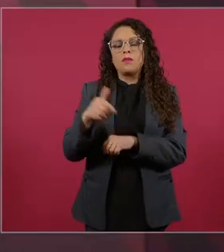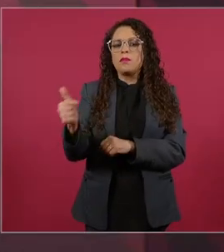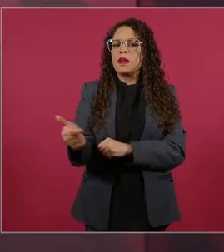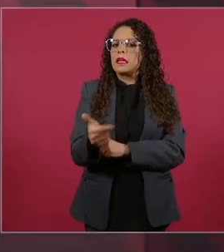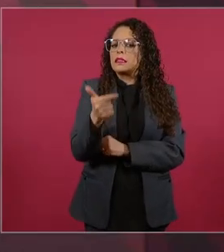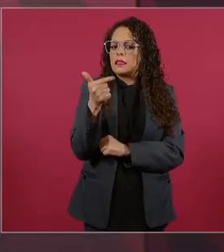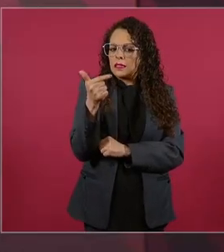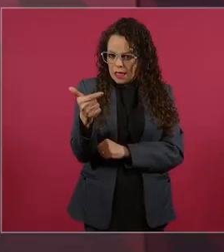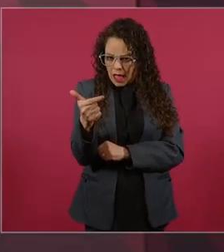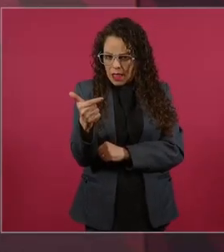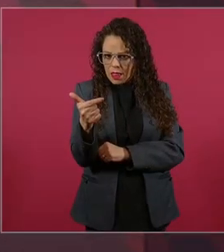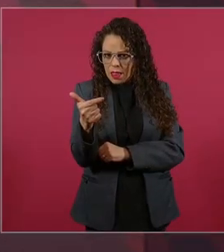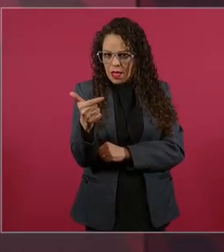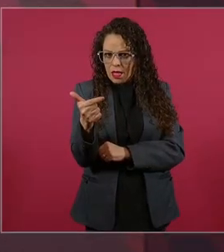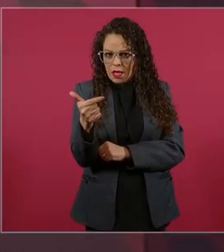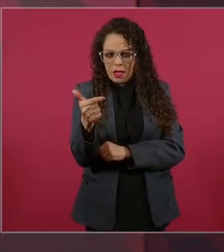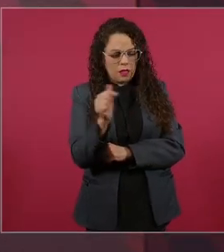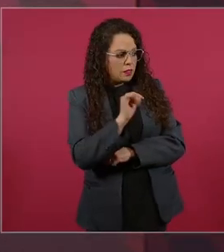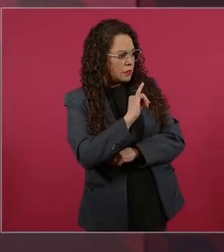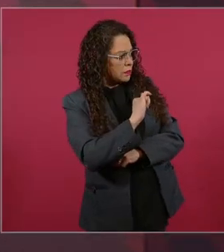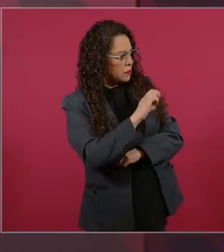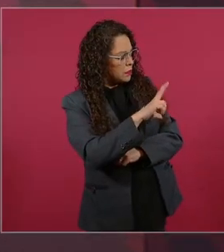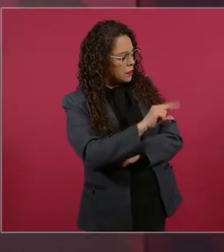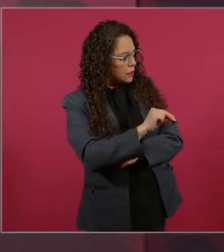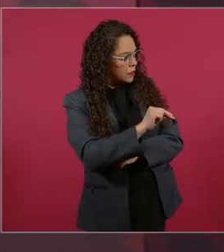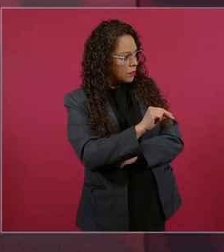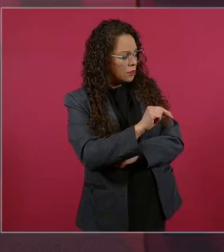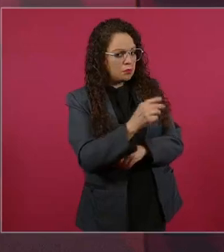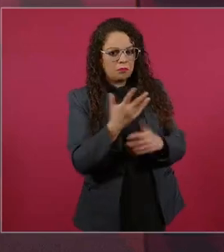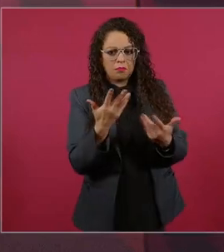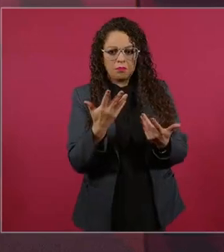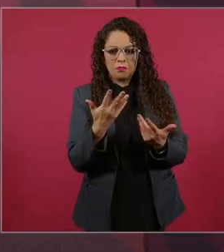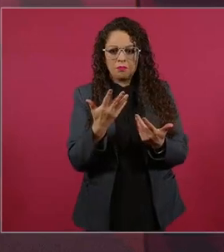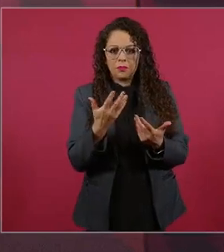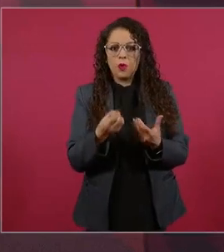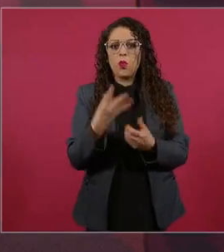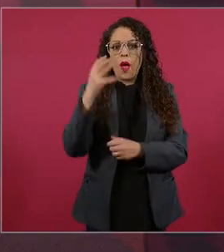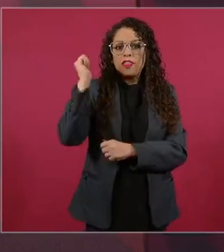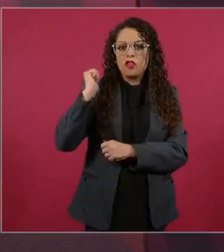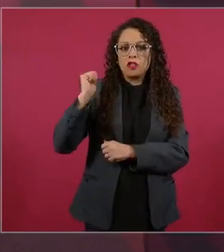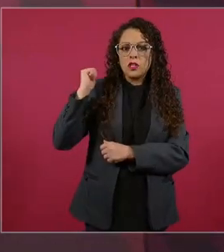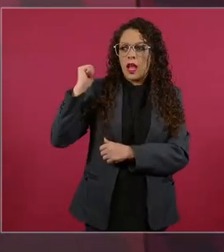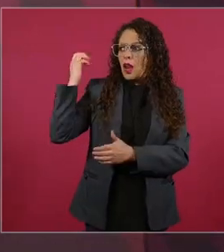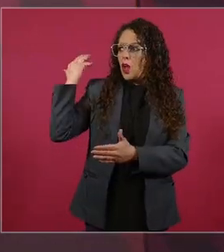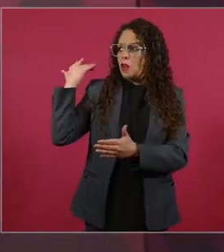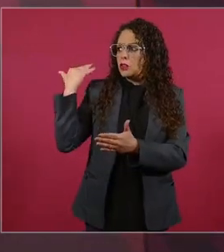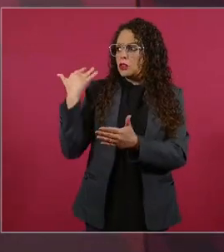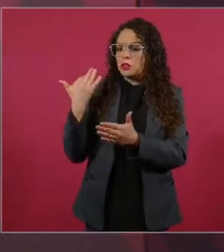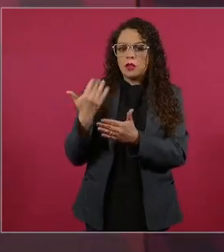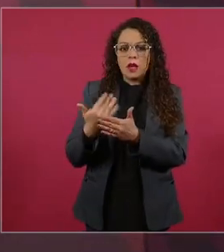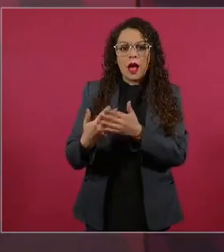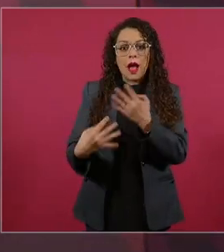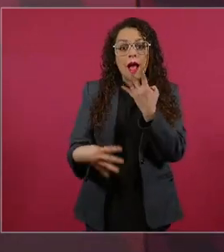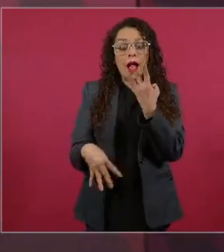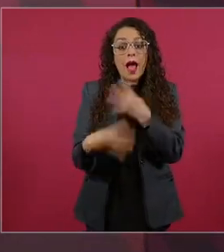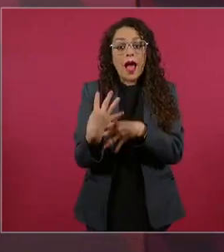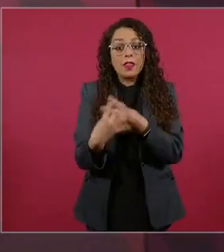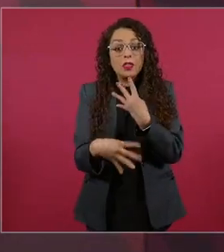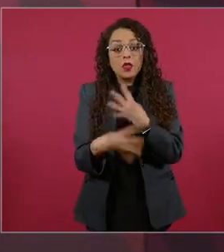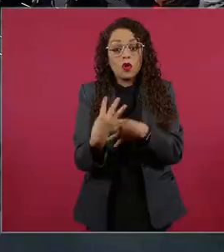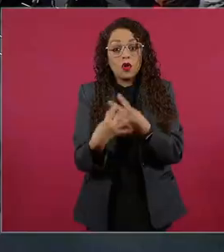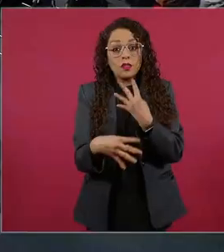¿no? Hace 14 siglos, ¿sí? Que es el dato que